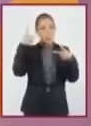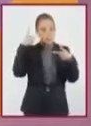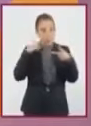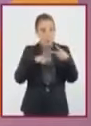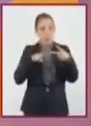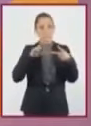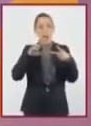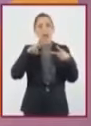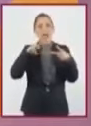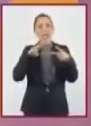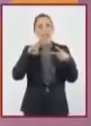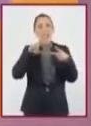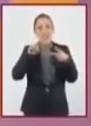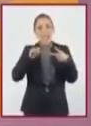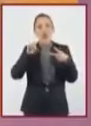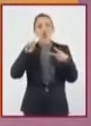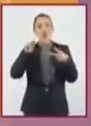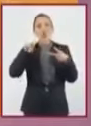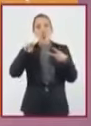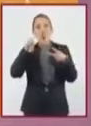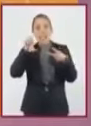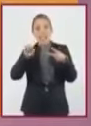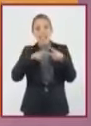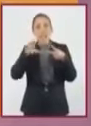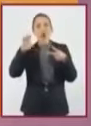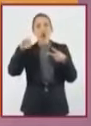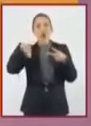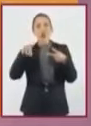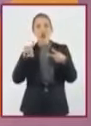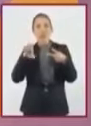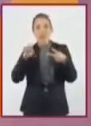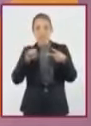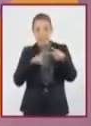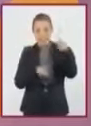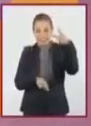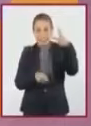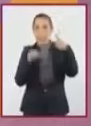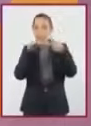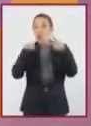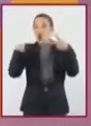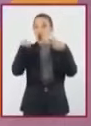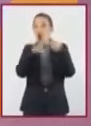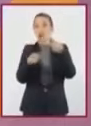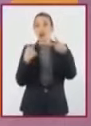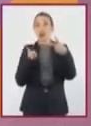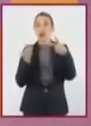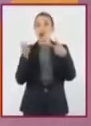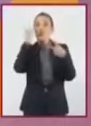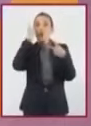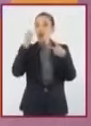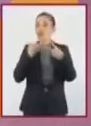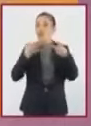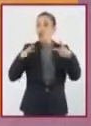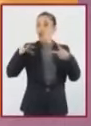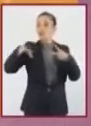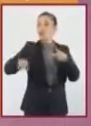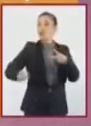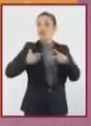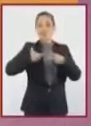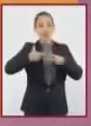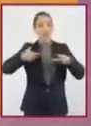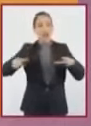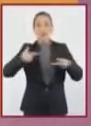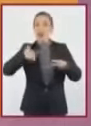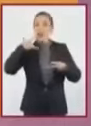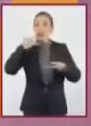príncipes, marqueses, duques y condes. Estos eran los grandes terratenientes y quienes se